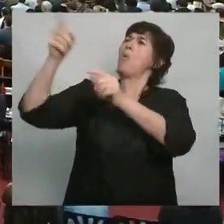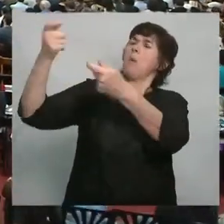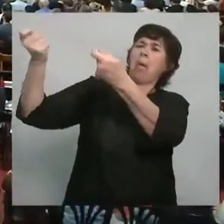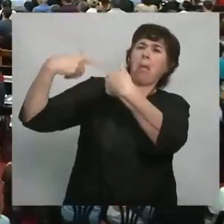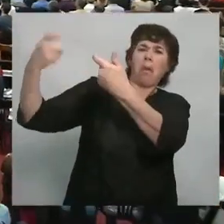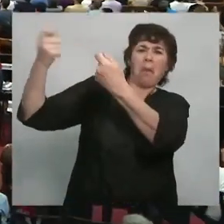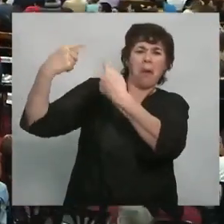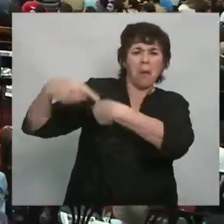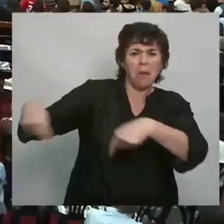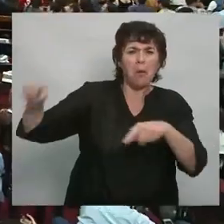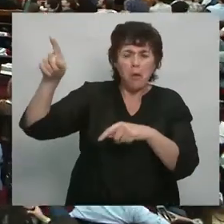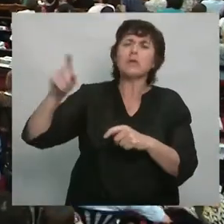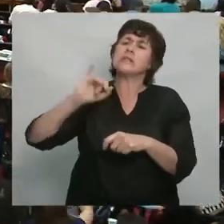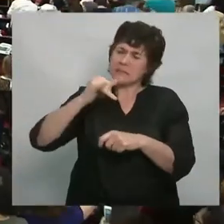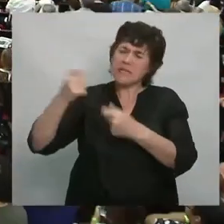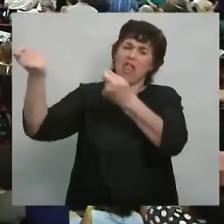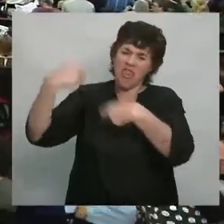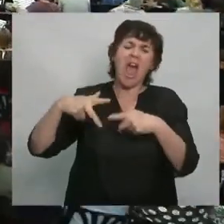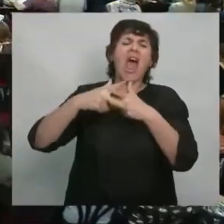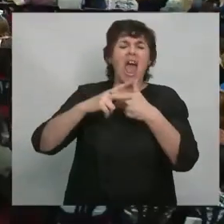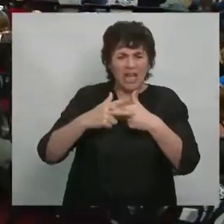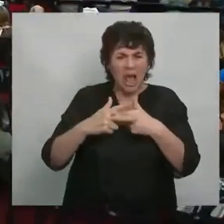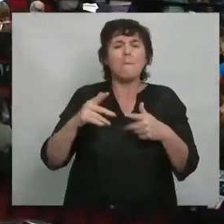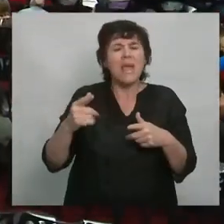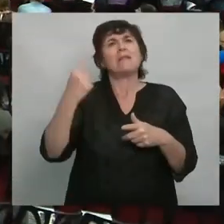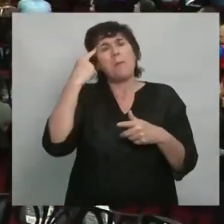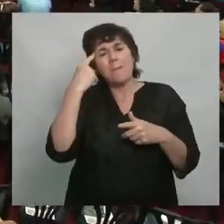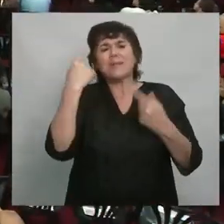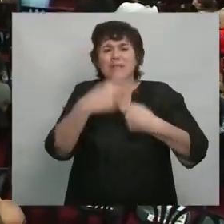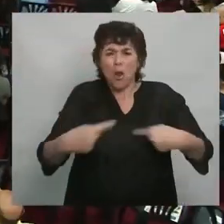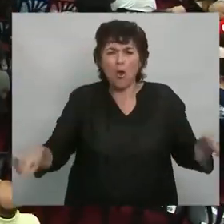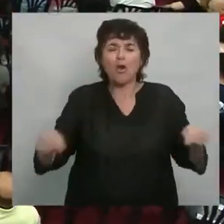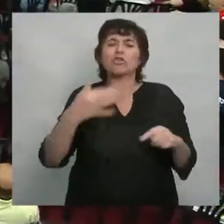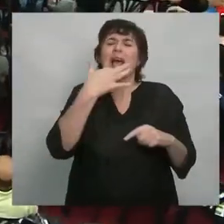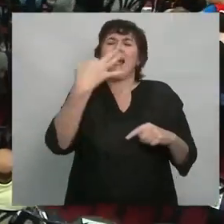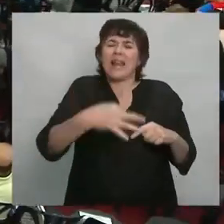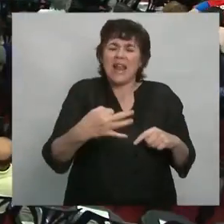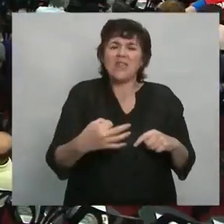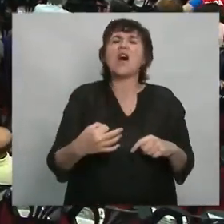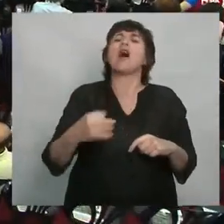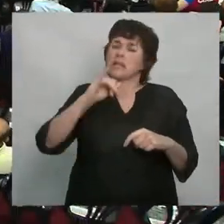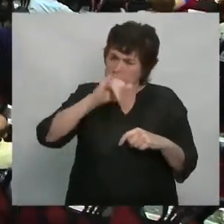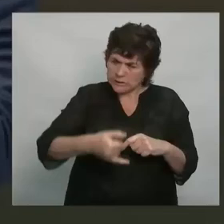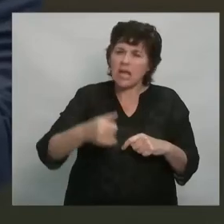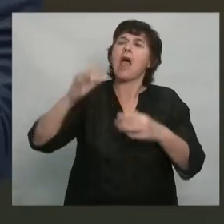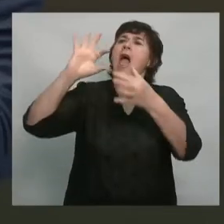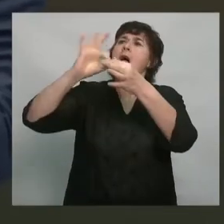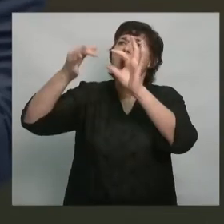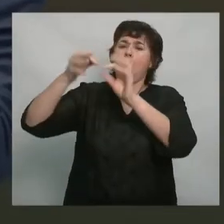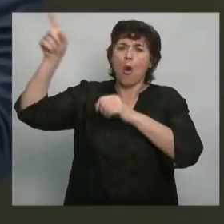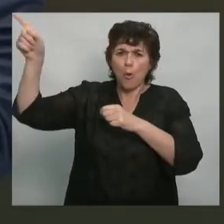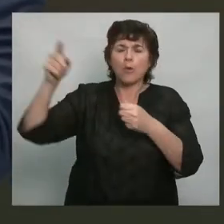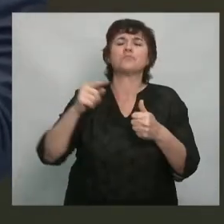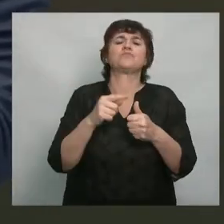dudas enormes herramientas analíticas para pensar la realidad. Tenemos aquí grandes intelectuales europeos, lo veo a